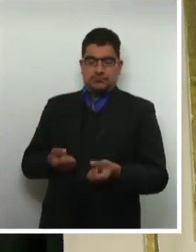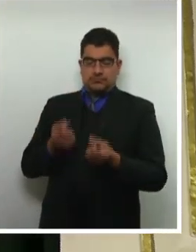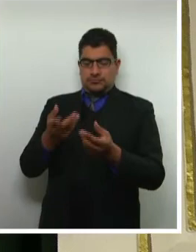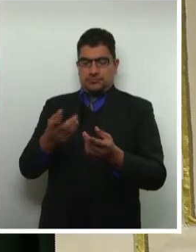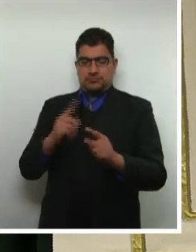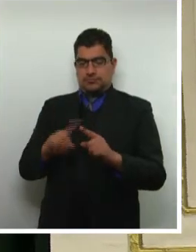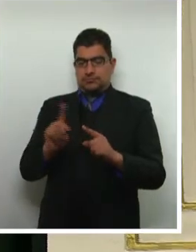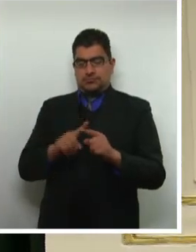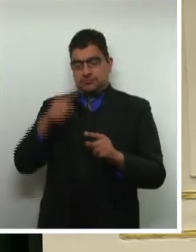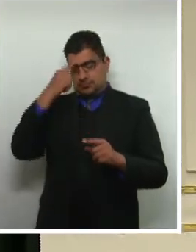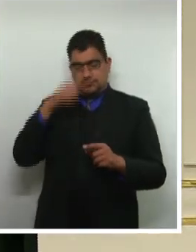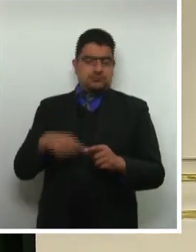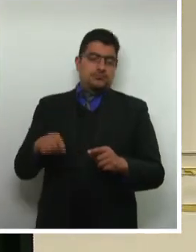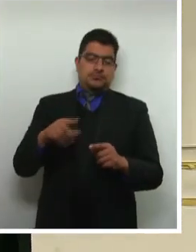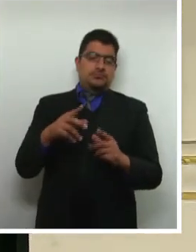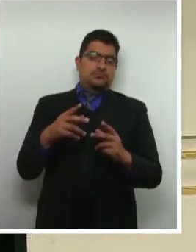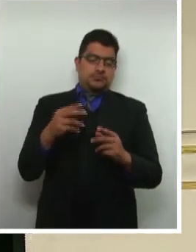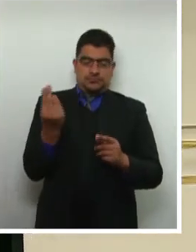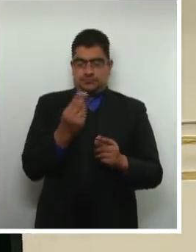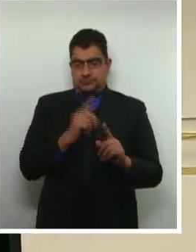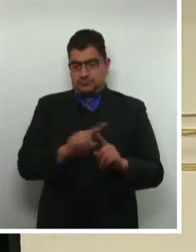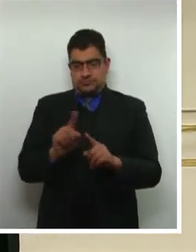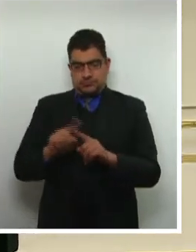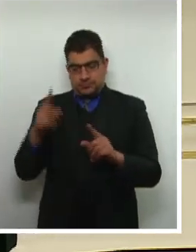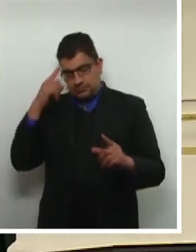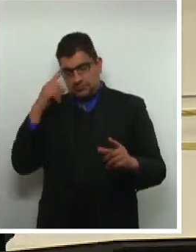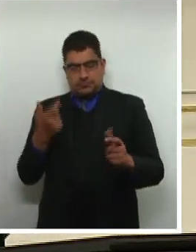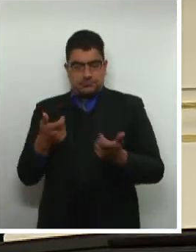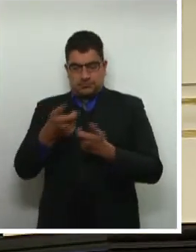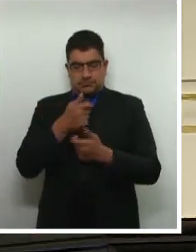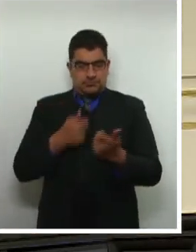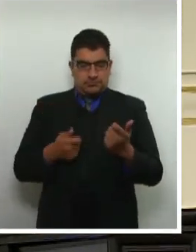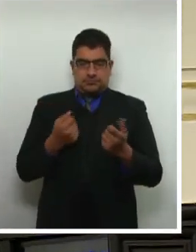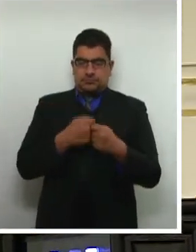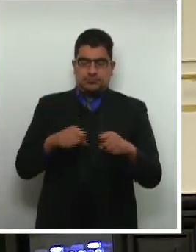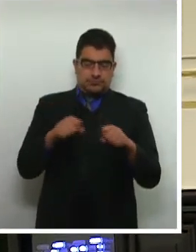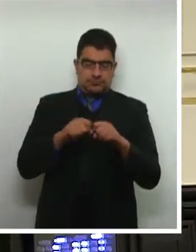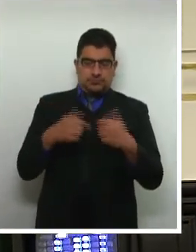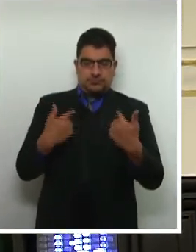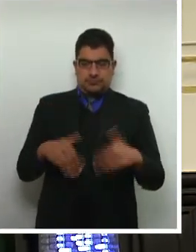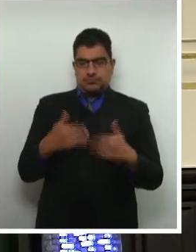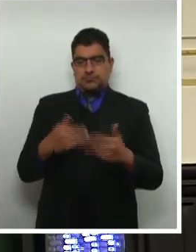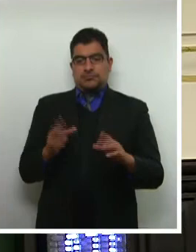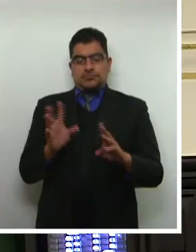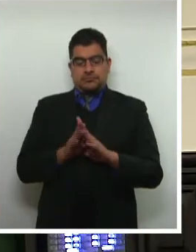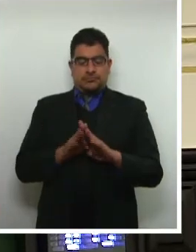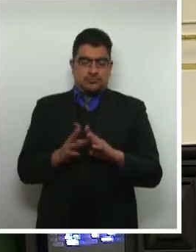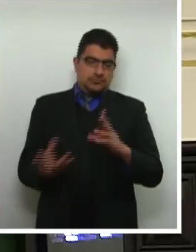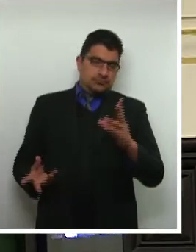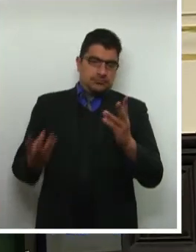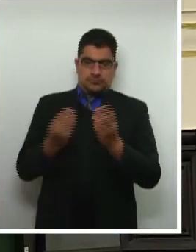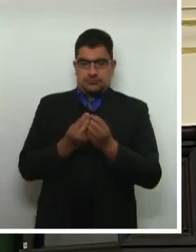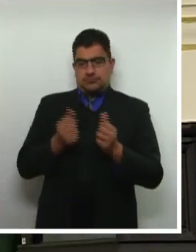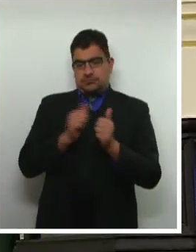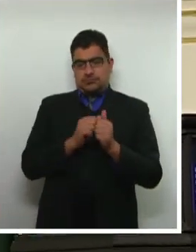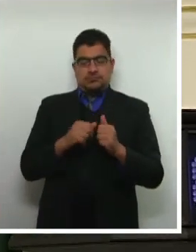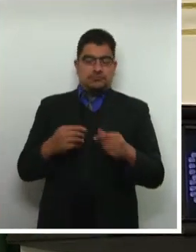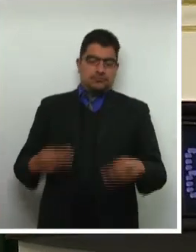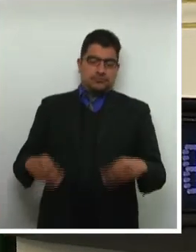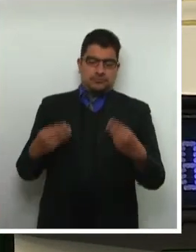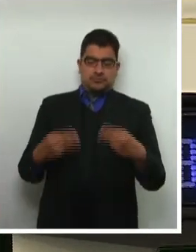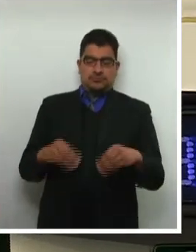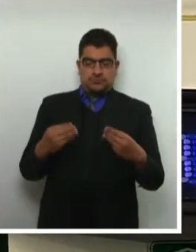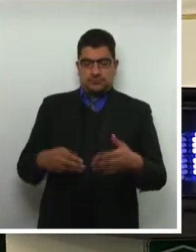protección del patrimonio con los requerimientos del desarrollo económico y social, y se preservarán los mercados públicos